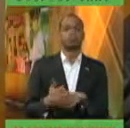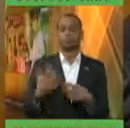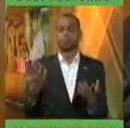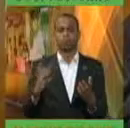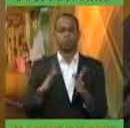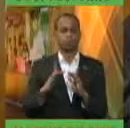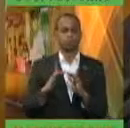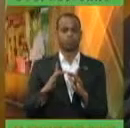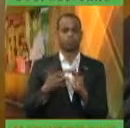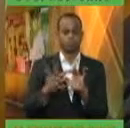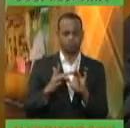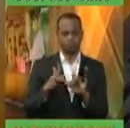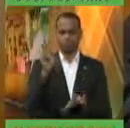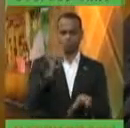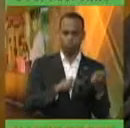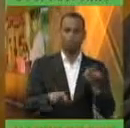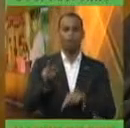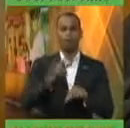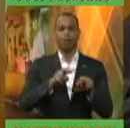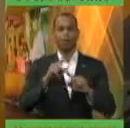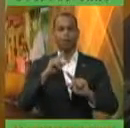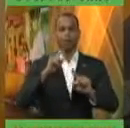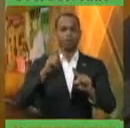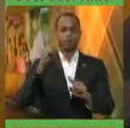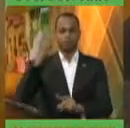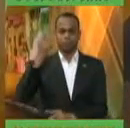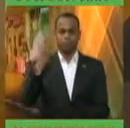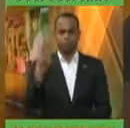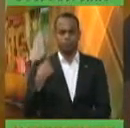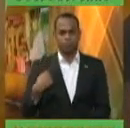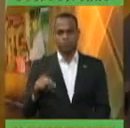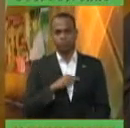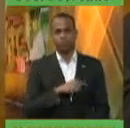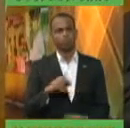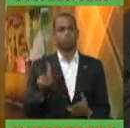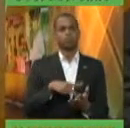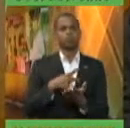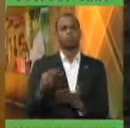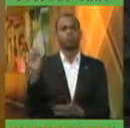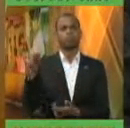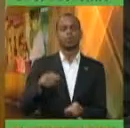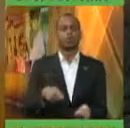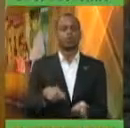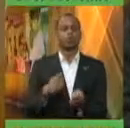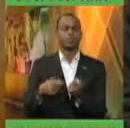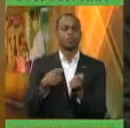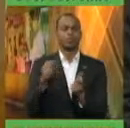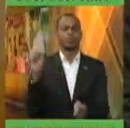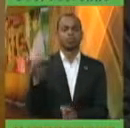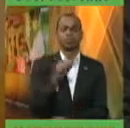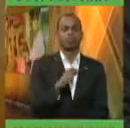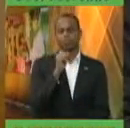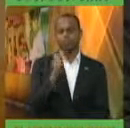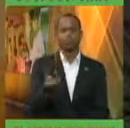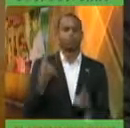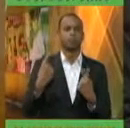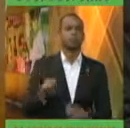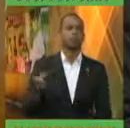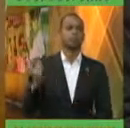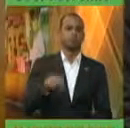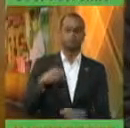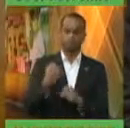restriegan dar el nombre para pero con quién perdemos la batalla con los síndicos los síndicos no entienden que tenemos que